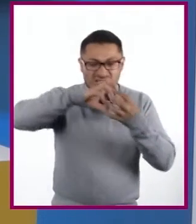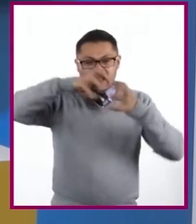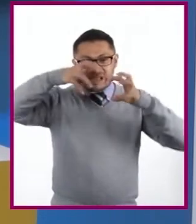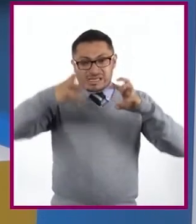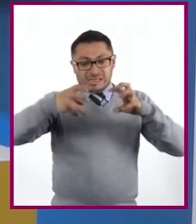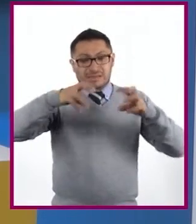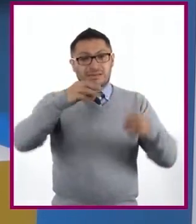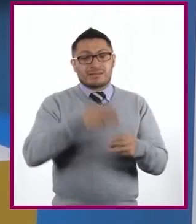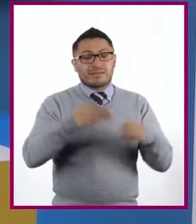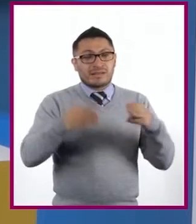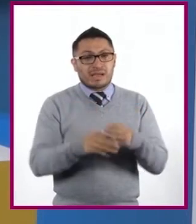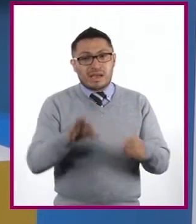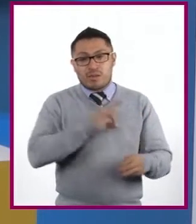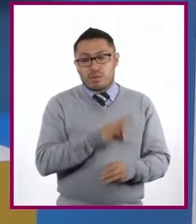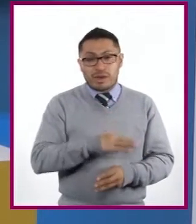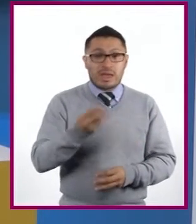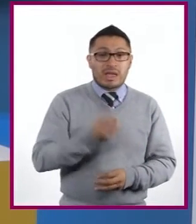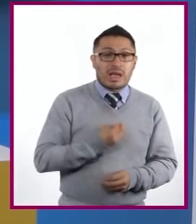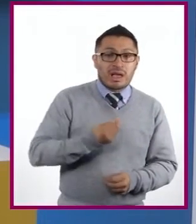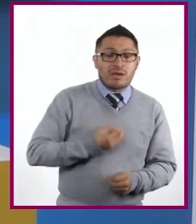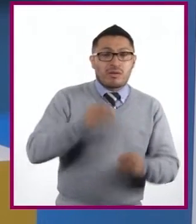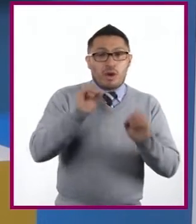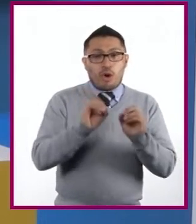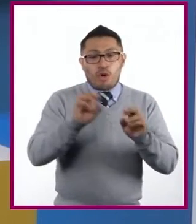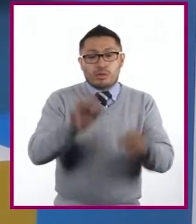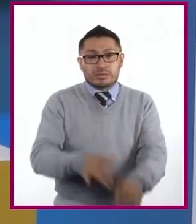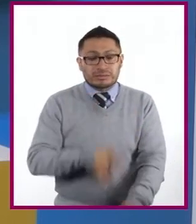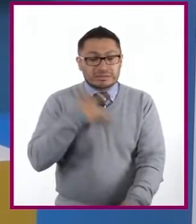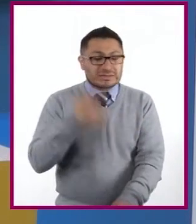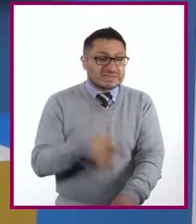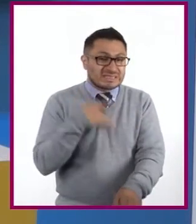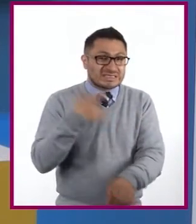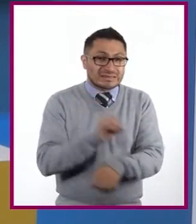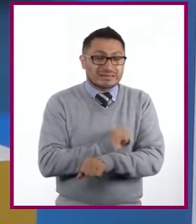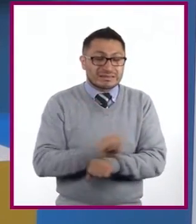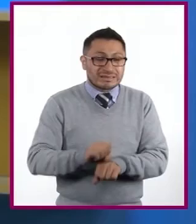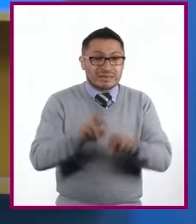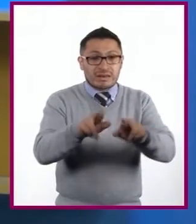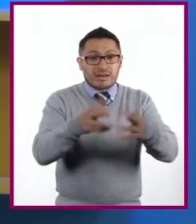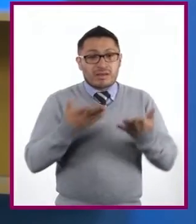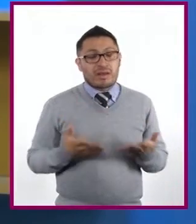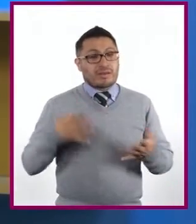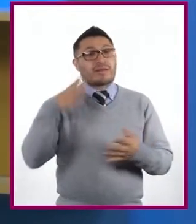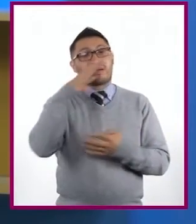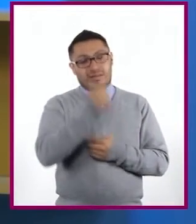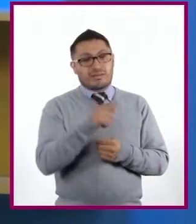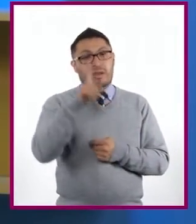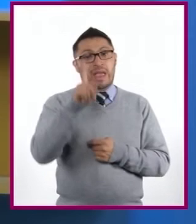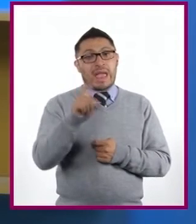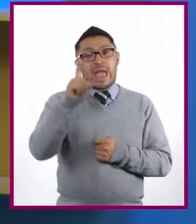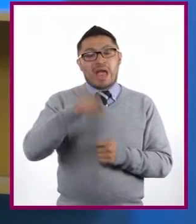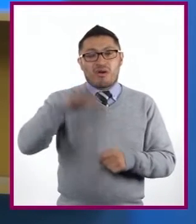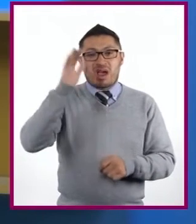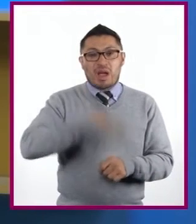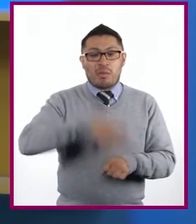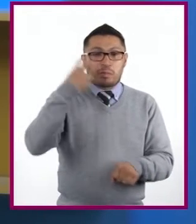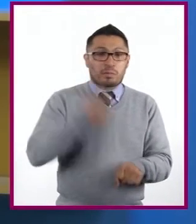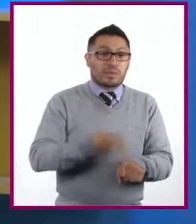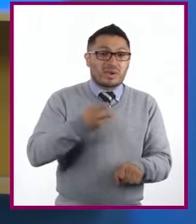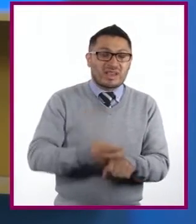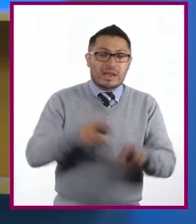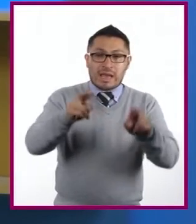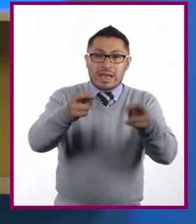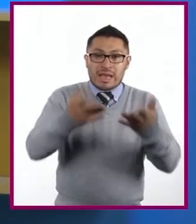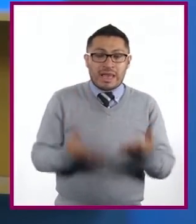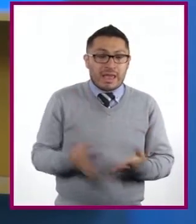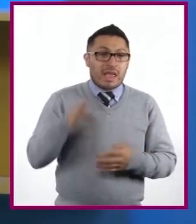ser resistentes o más susceptibles a ceder su energía calorífica. El agua es más resistente a ceder o absorber